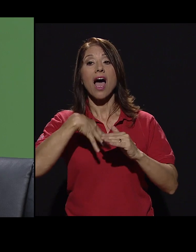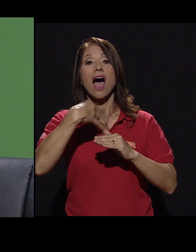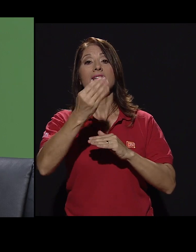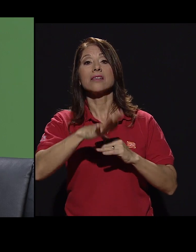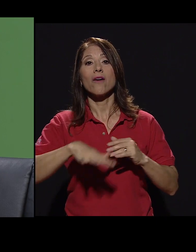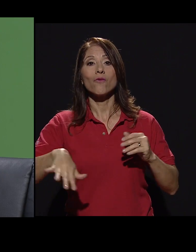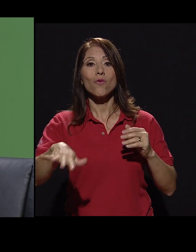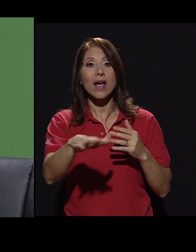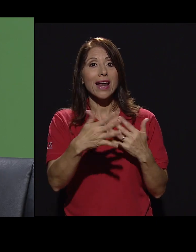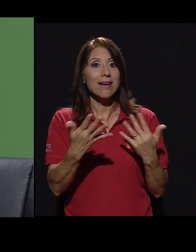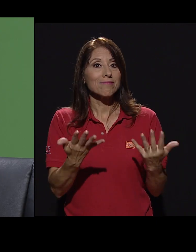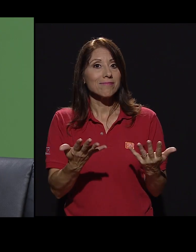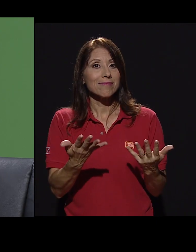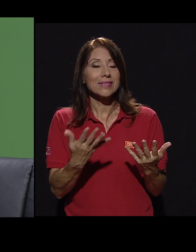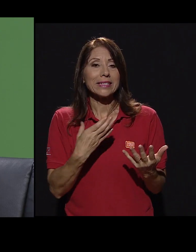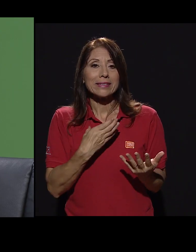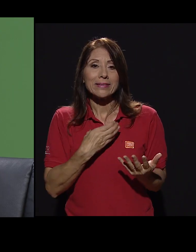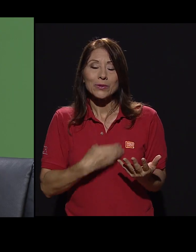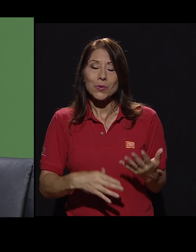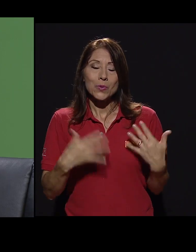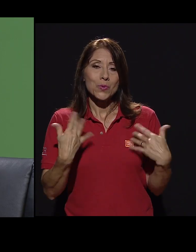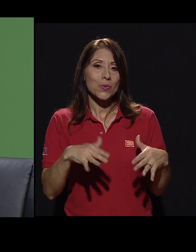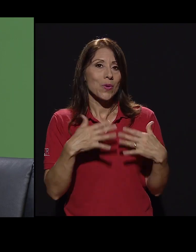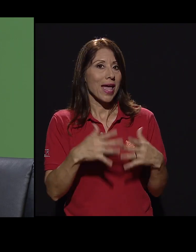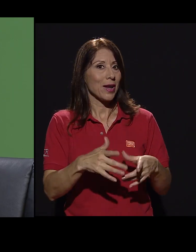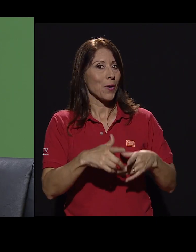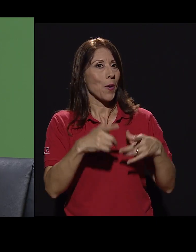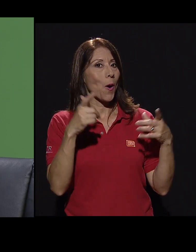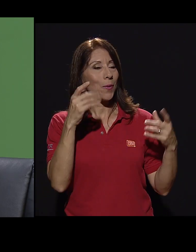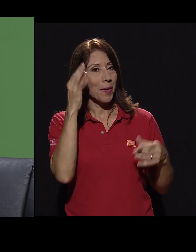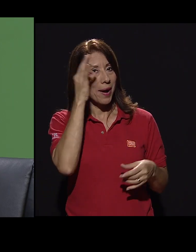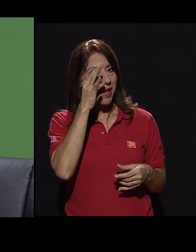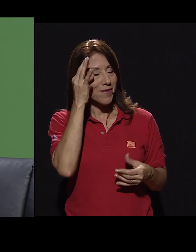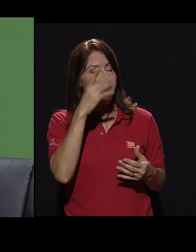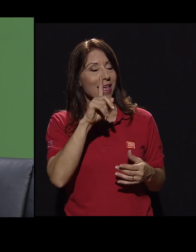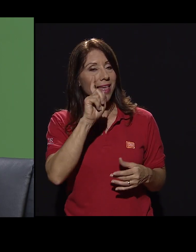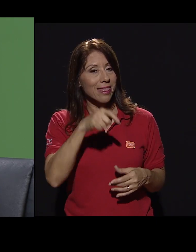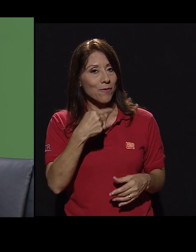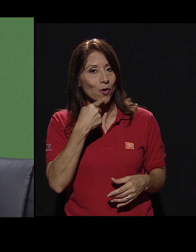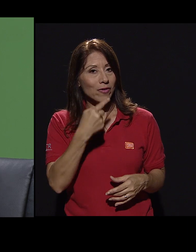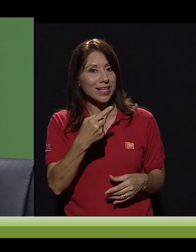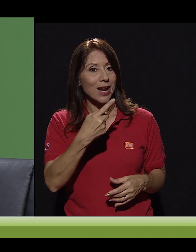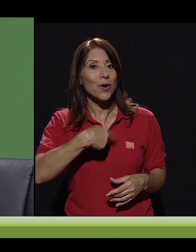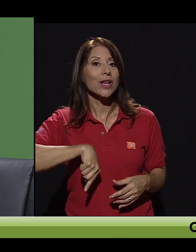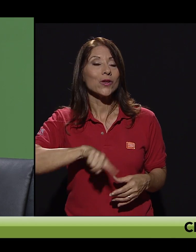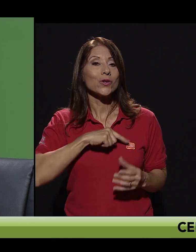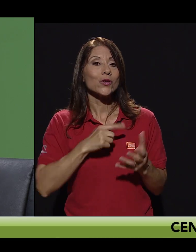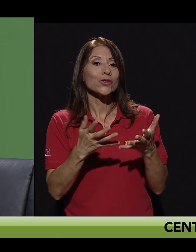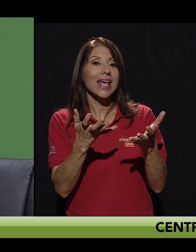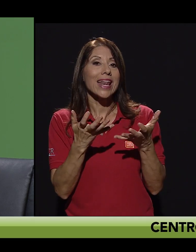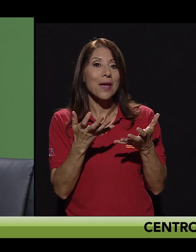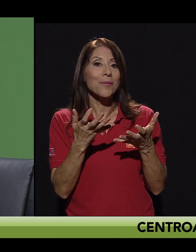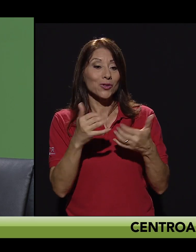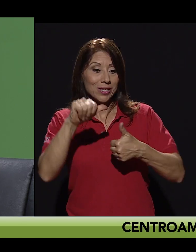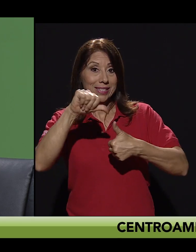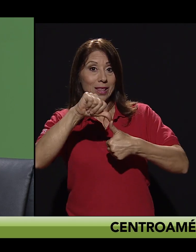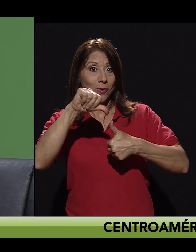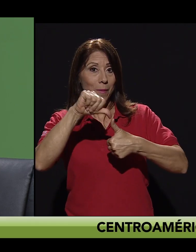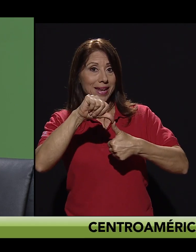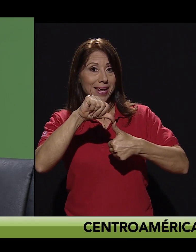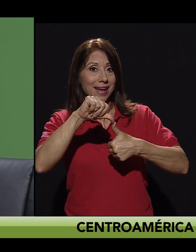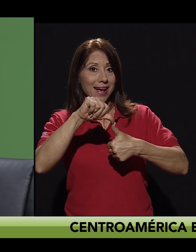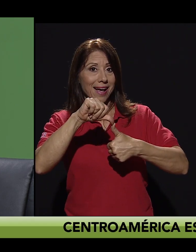supuesto Tenemos una ambición Enorme María Fernández Y debo confesarle Que queremos Centroamérica Ser